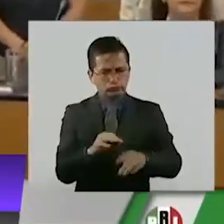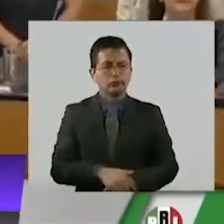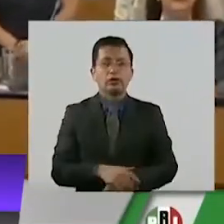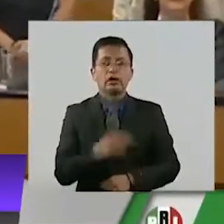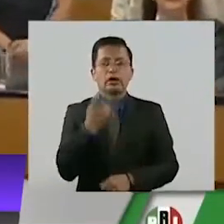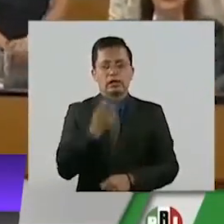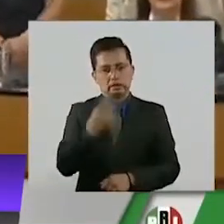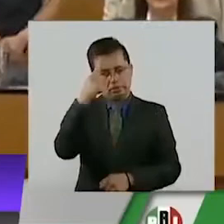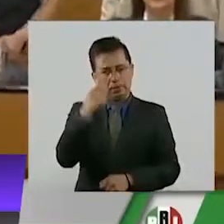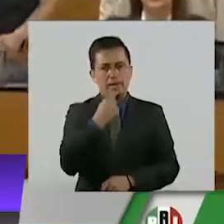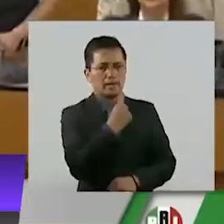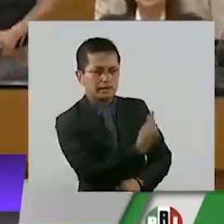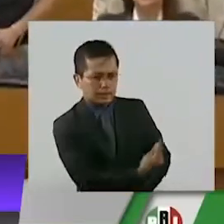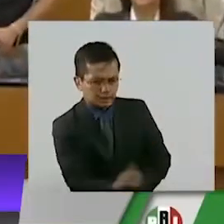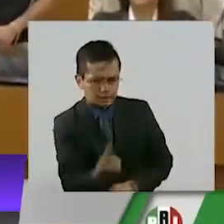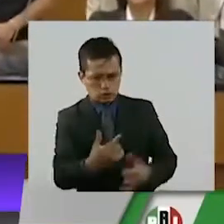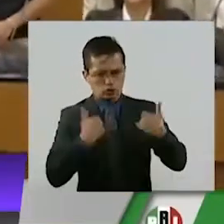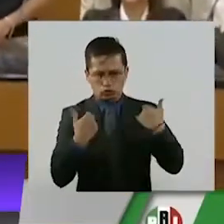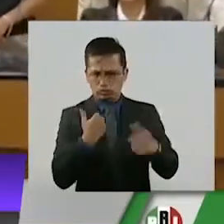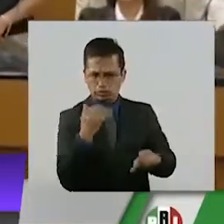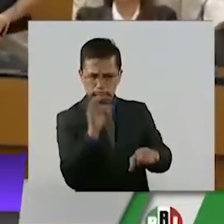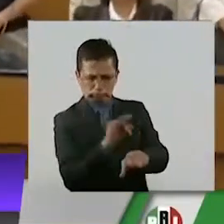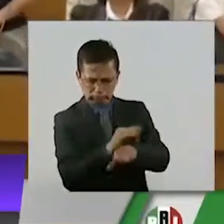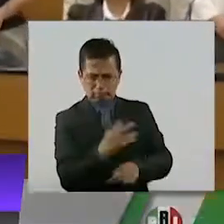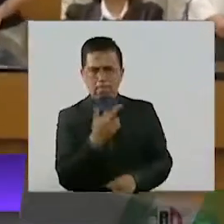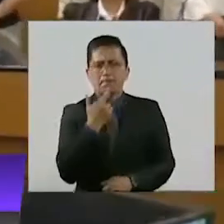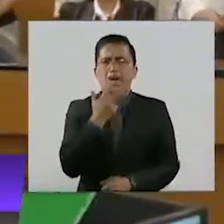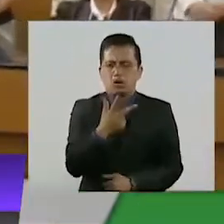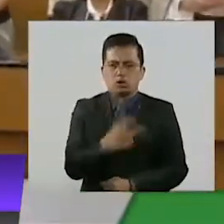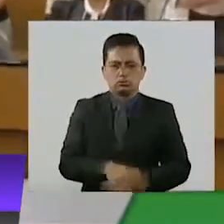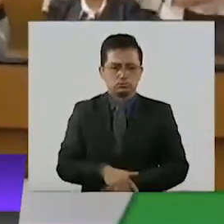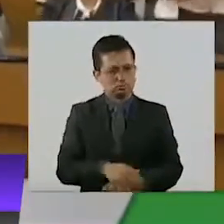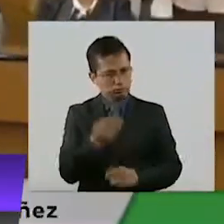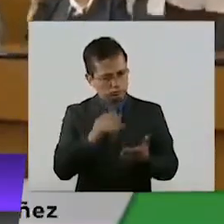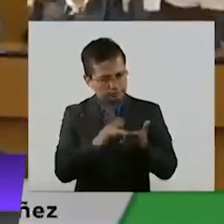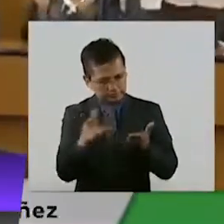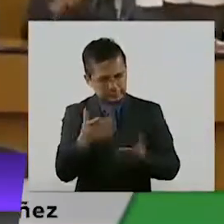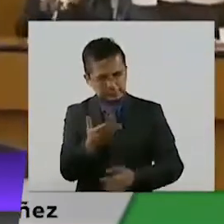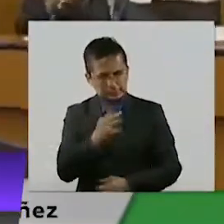por el bien de la niñez y la adolescencia mexicanas. Gracias y enhorabuena.